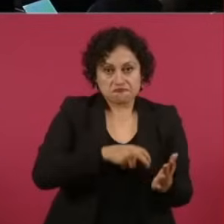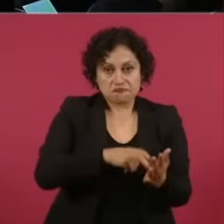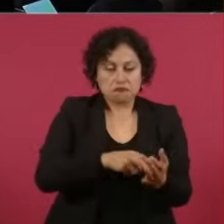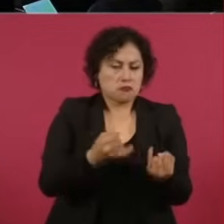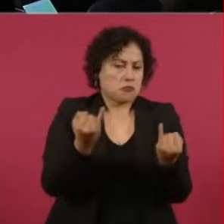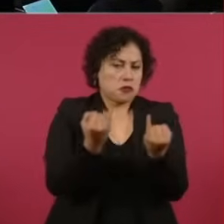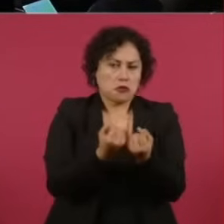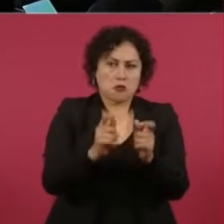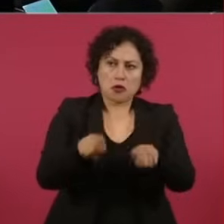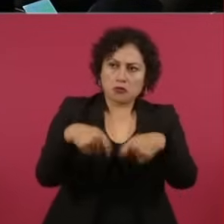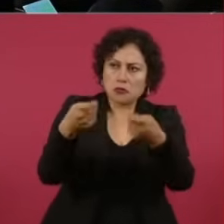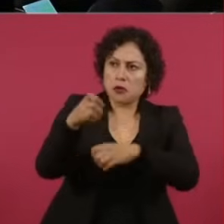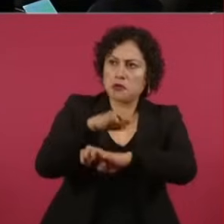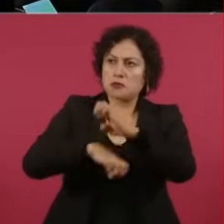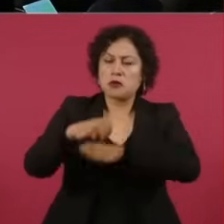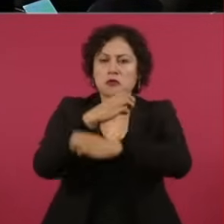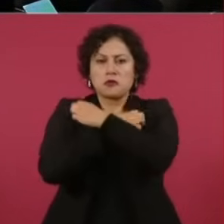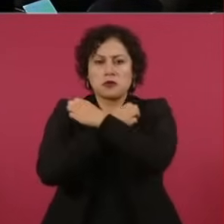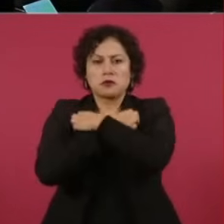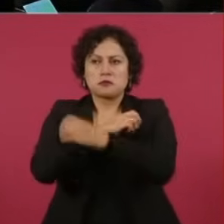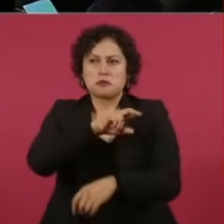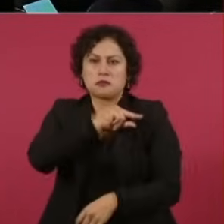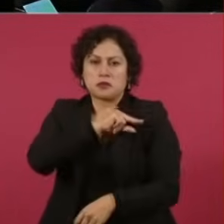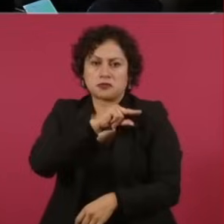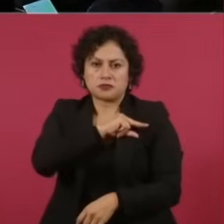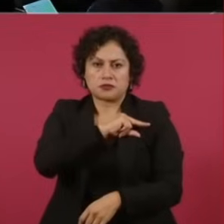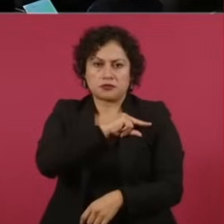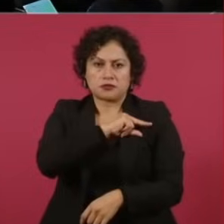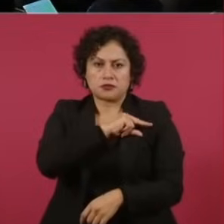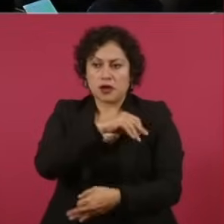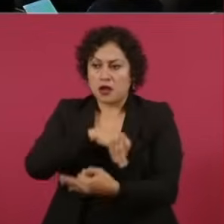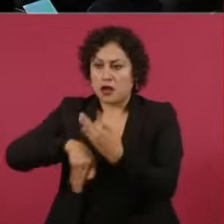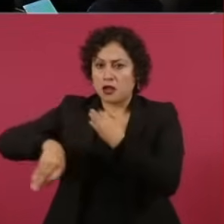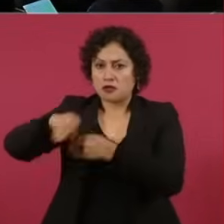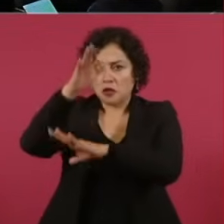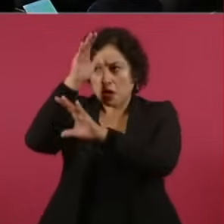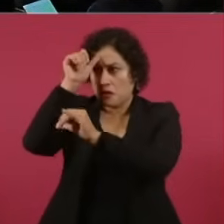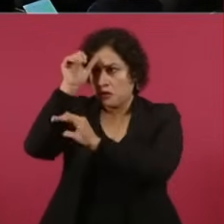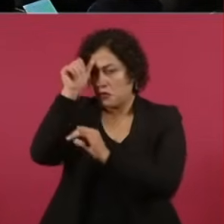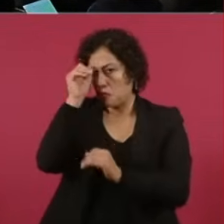privatizar la educación. Y todo lo aprobaban.